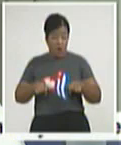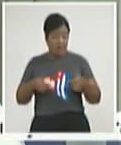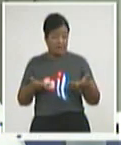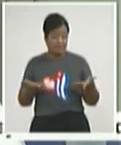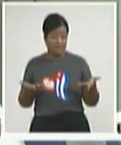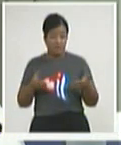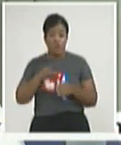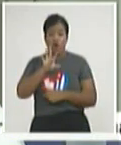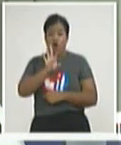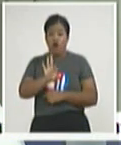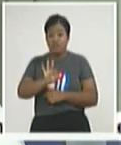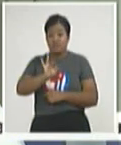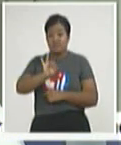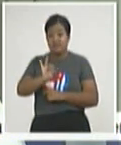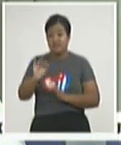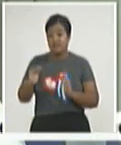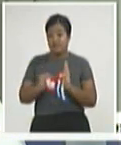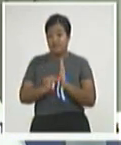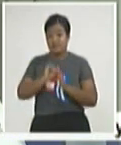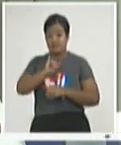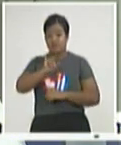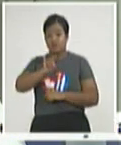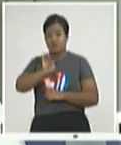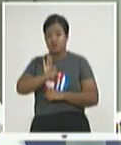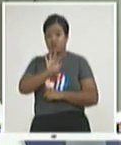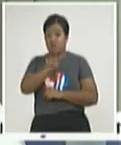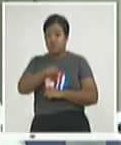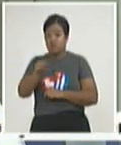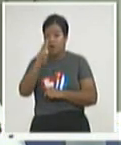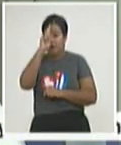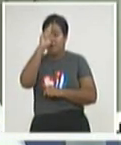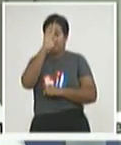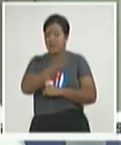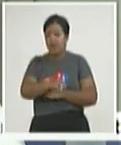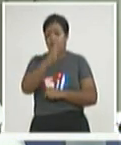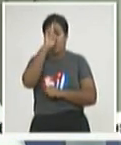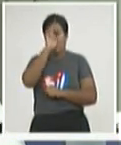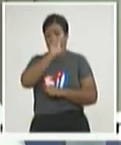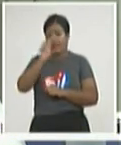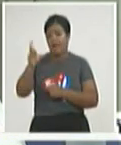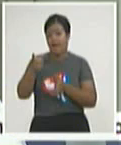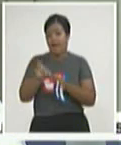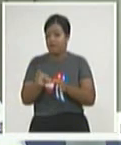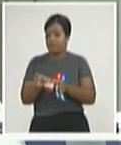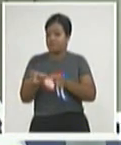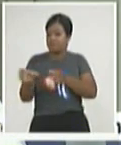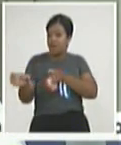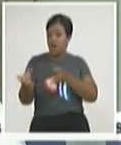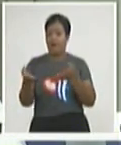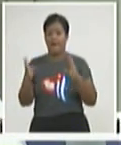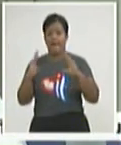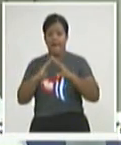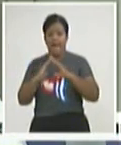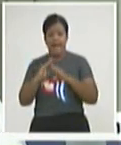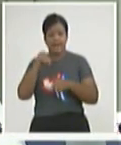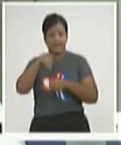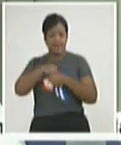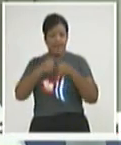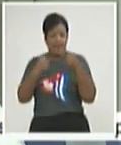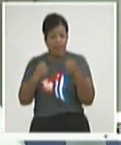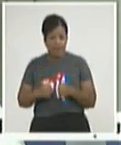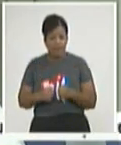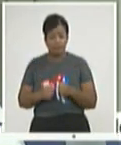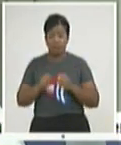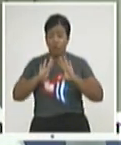87.698 pacientes ingresados en diferentes servicios y en diferentes categorías, aunque todas